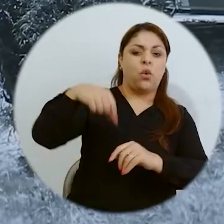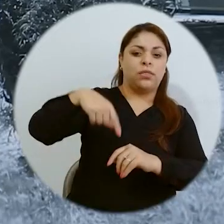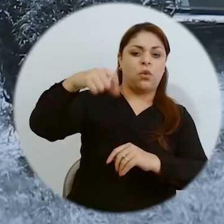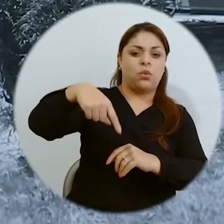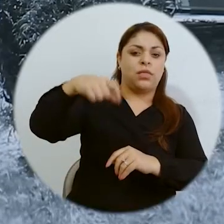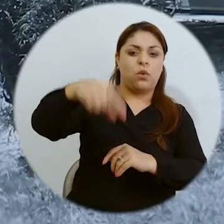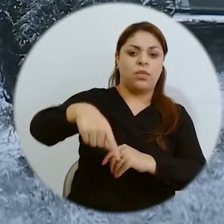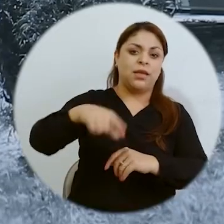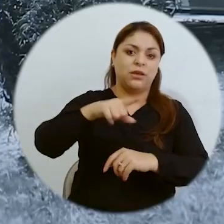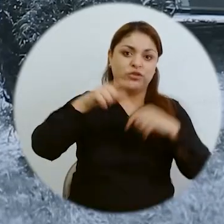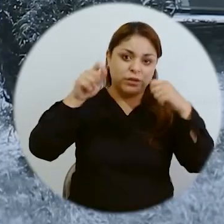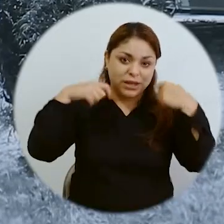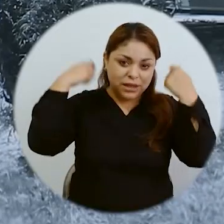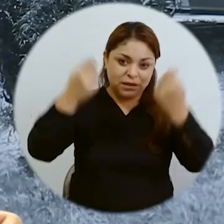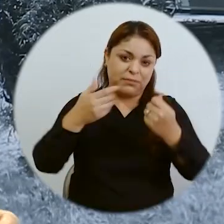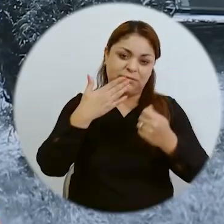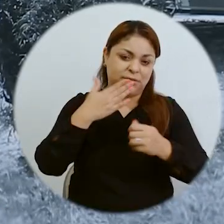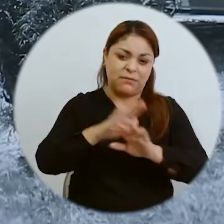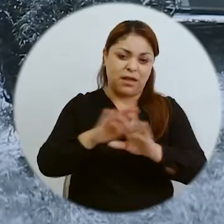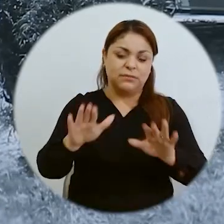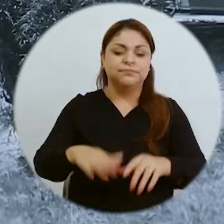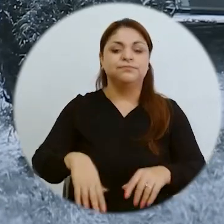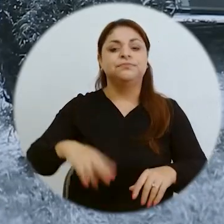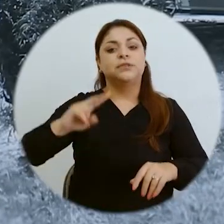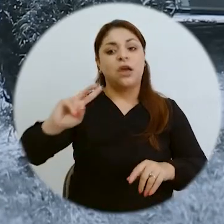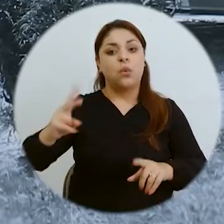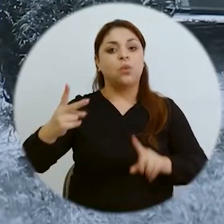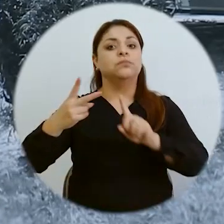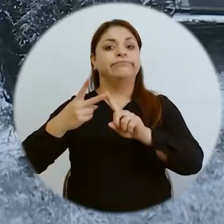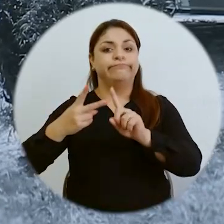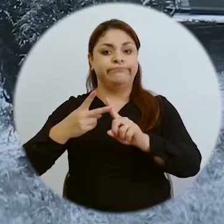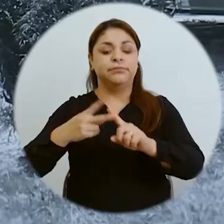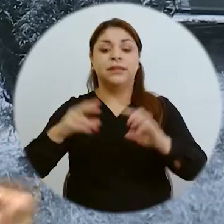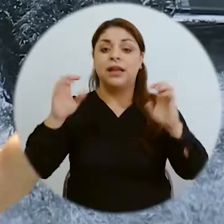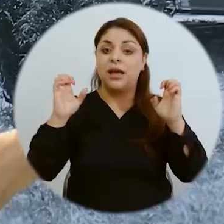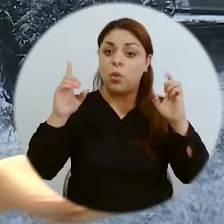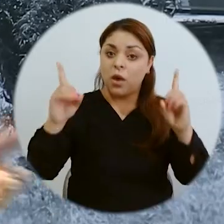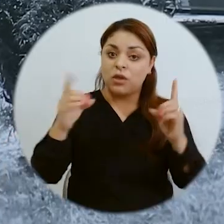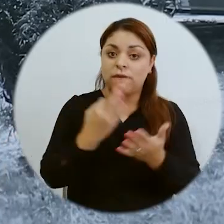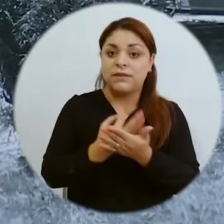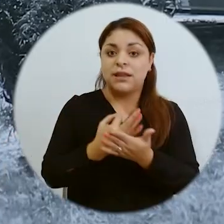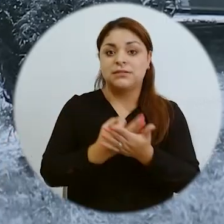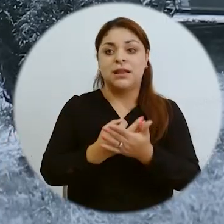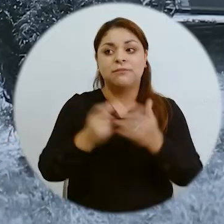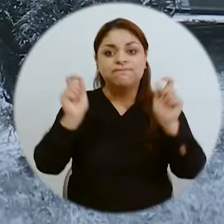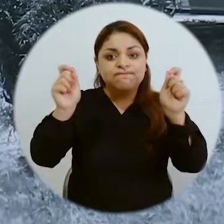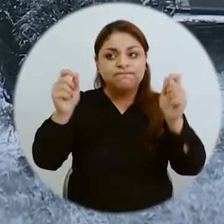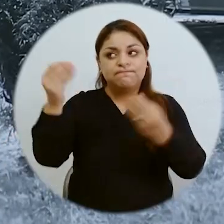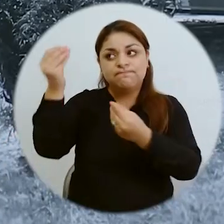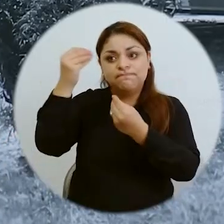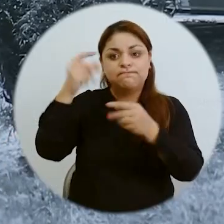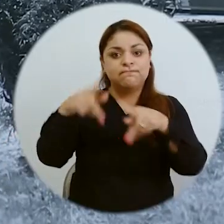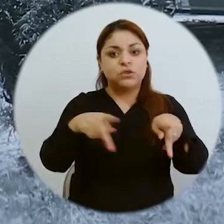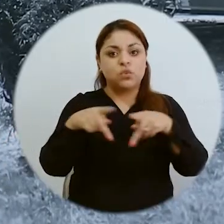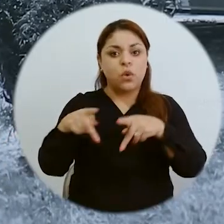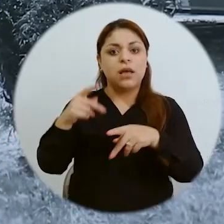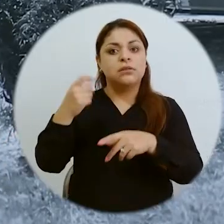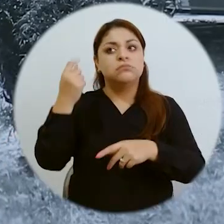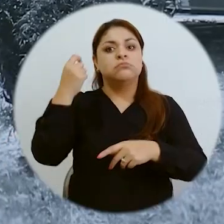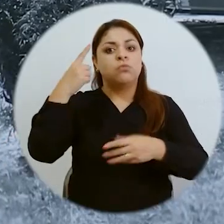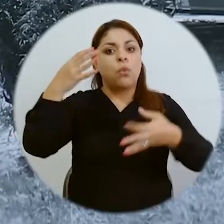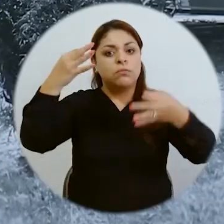sí, es un hecho que hay que trabajar más en proteger al consumidor, no solo de las entidades financieras establecidas formalmente, sino